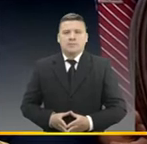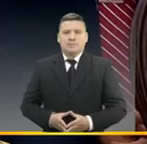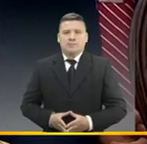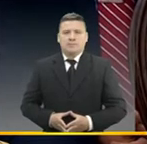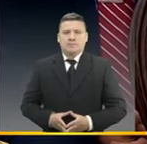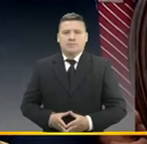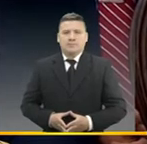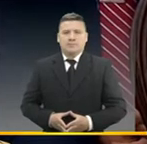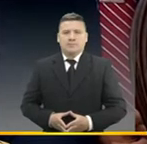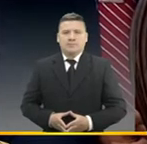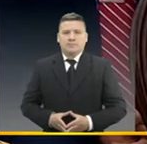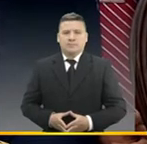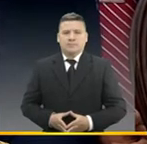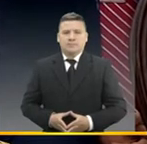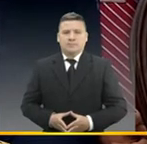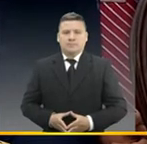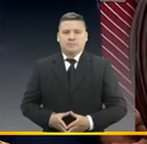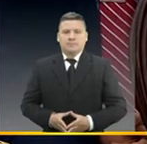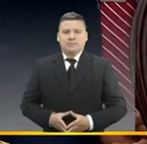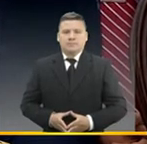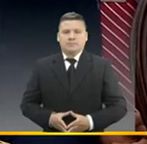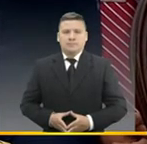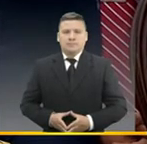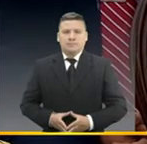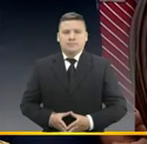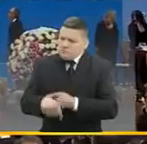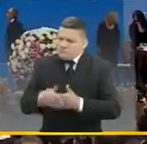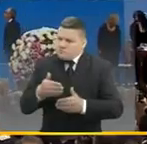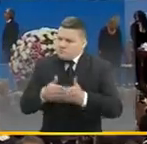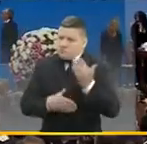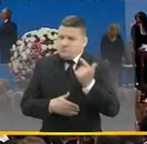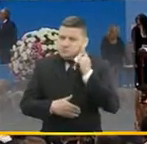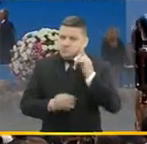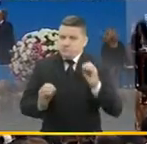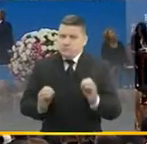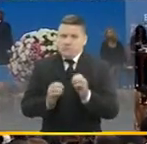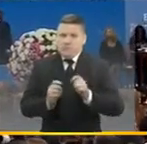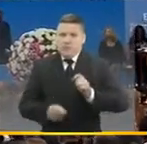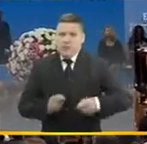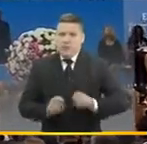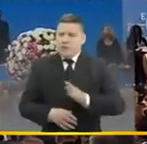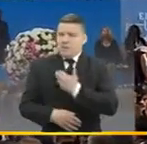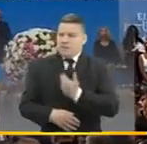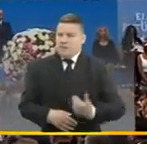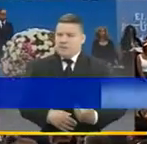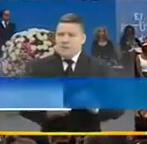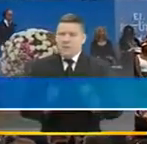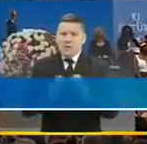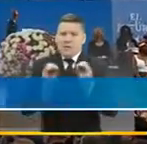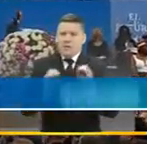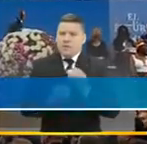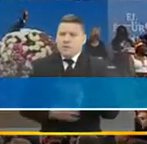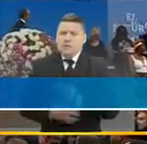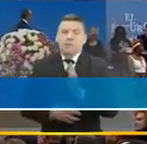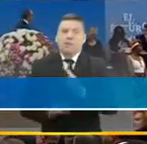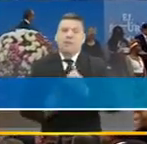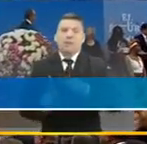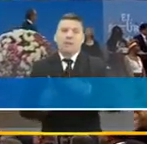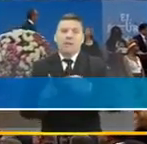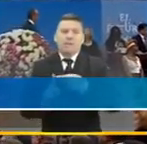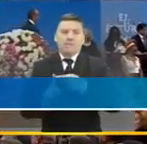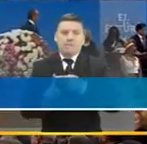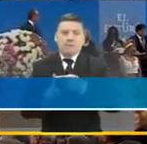A la Plaza de Bolívar llegó primero Marta Lucía Ramírez, quien estará a cargo de la vicepresidencia del país, hecho que ha sido calificado como